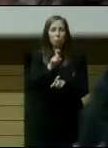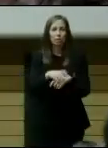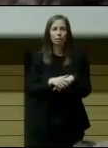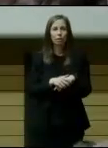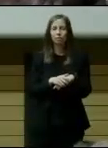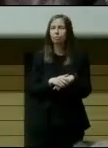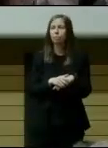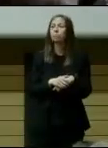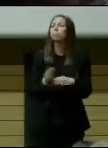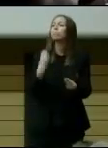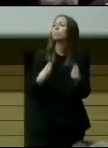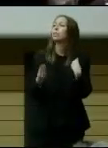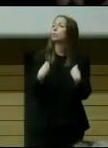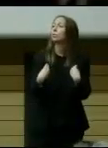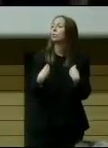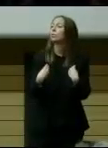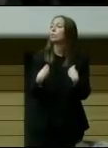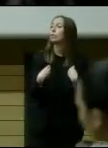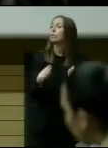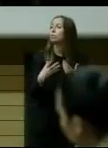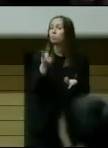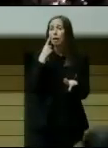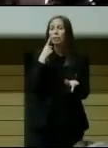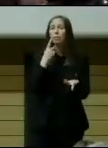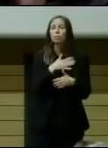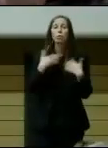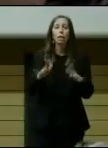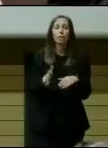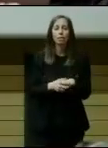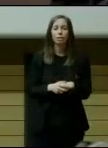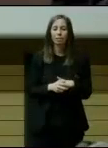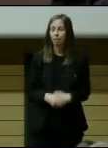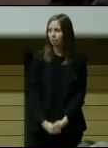¿eh? Venga. Bueno, pues pasamos a las preguntas cuando queráis.